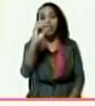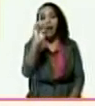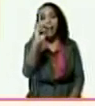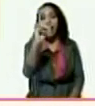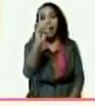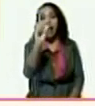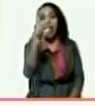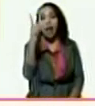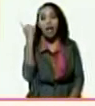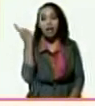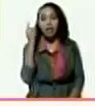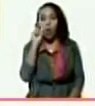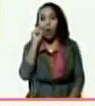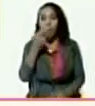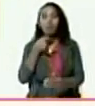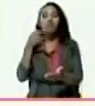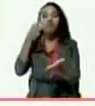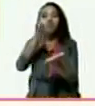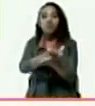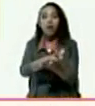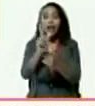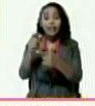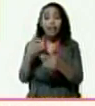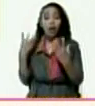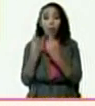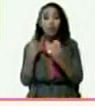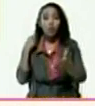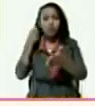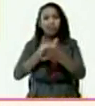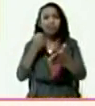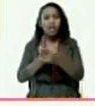un compañero combatiente no solo